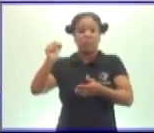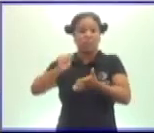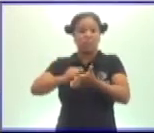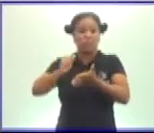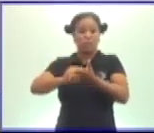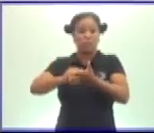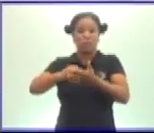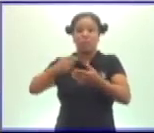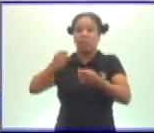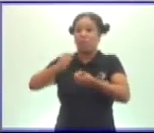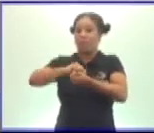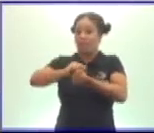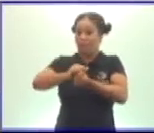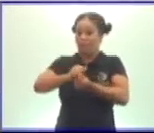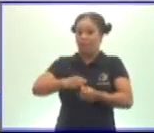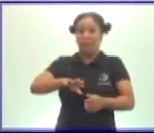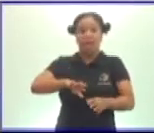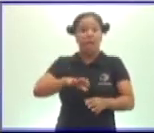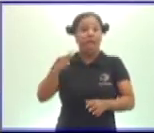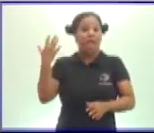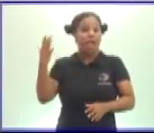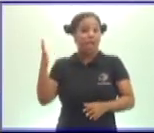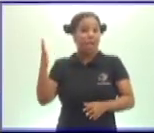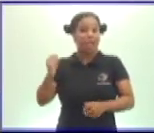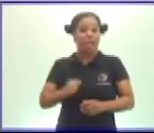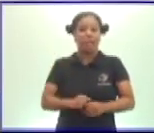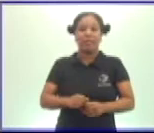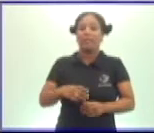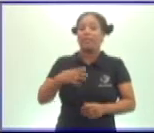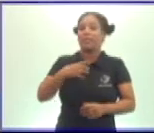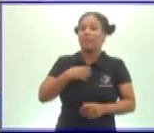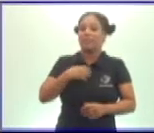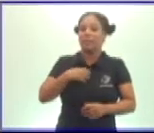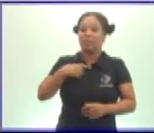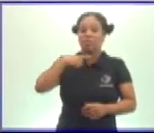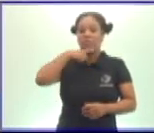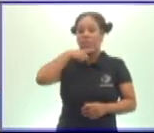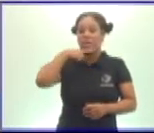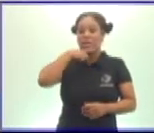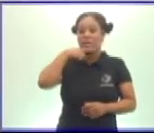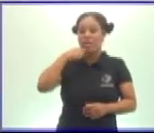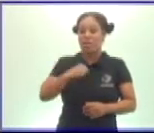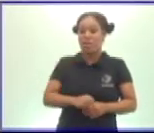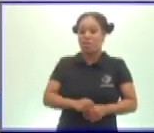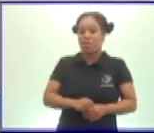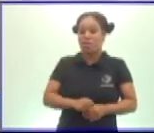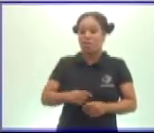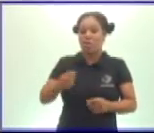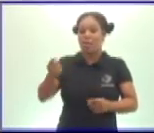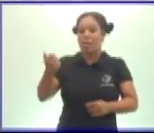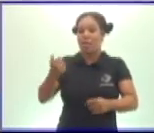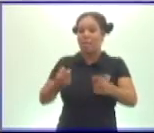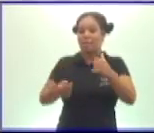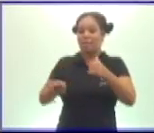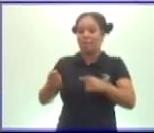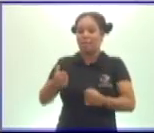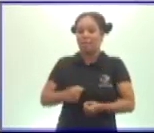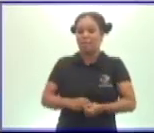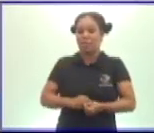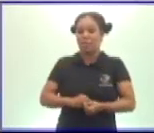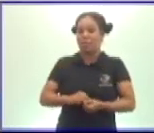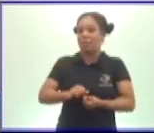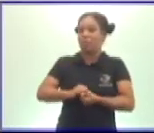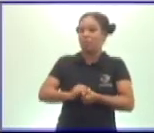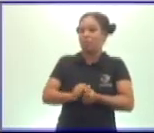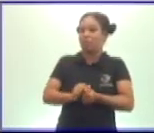A la derecha tenemos señalado en rojo las partículas del soluto en una fase